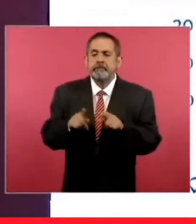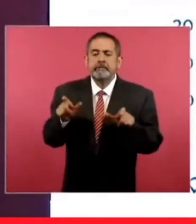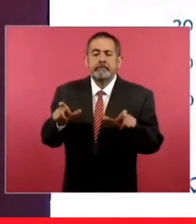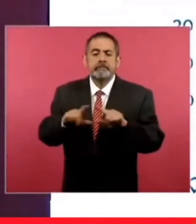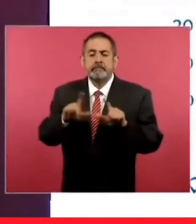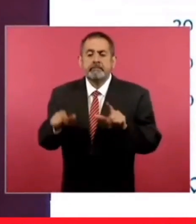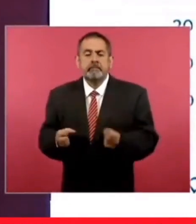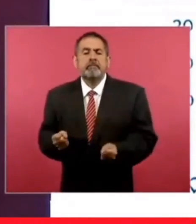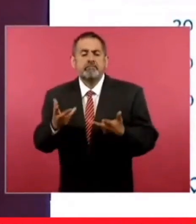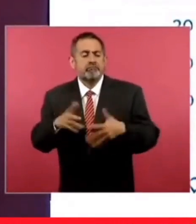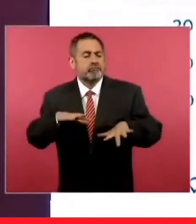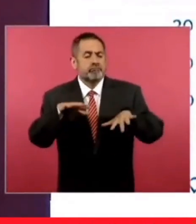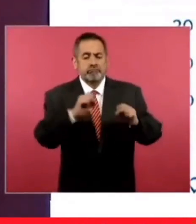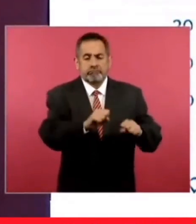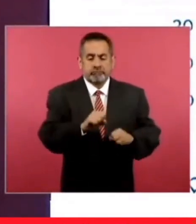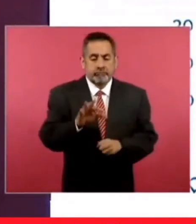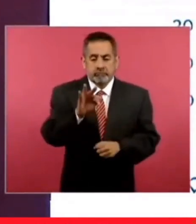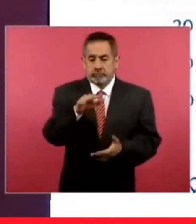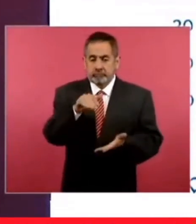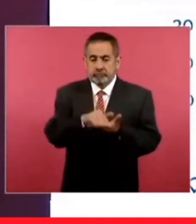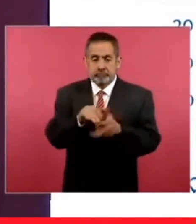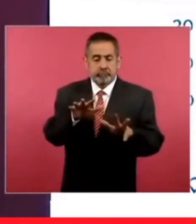asegurado 49.814